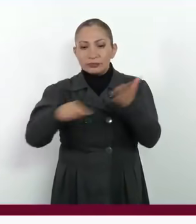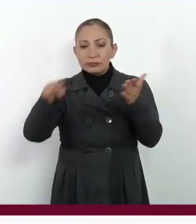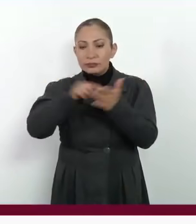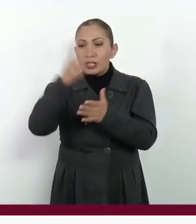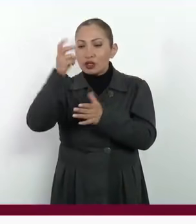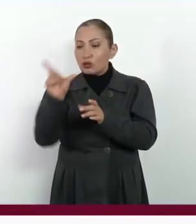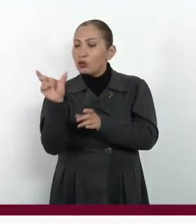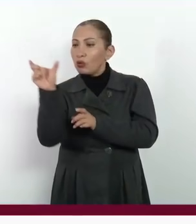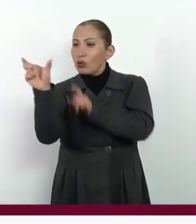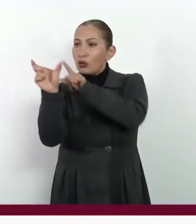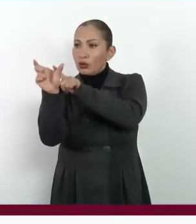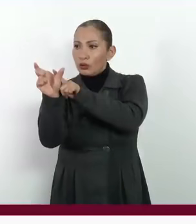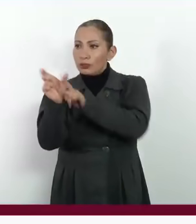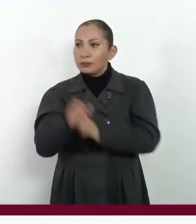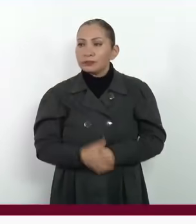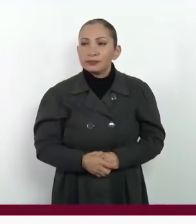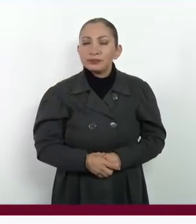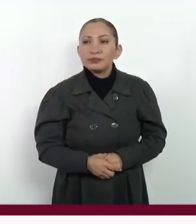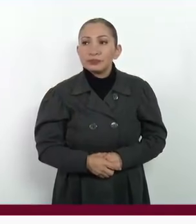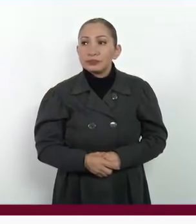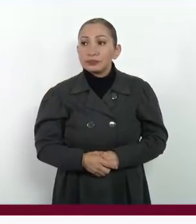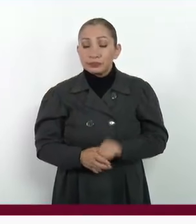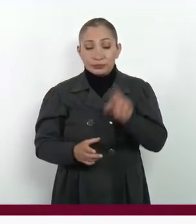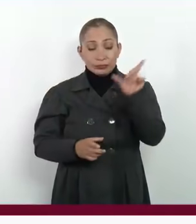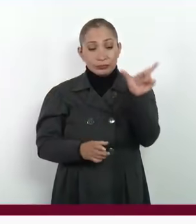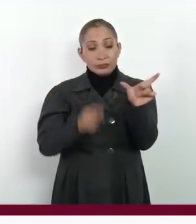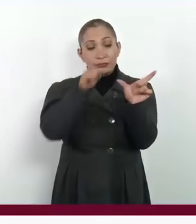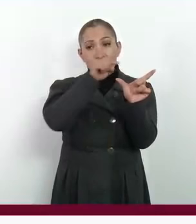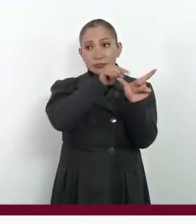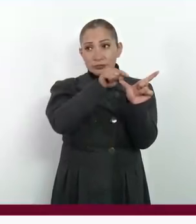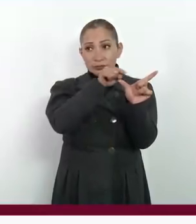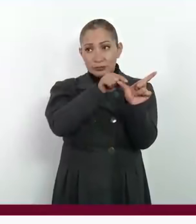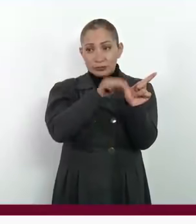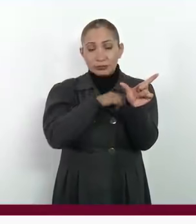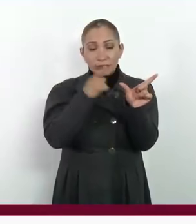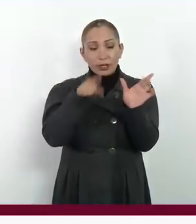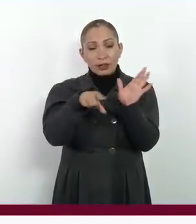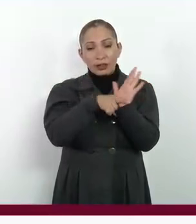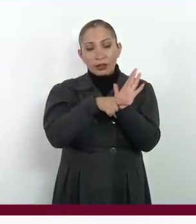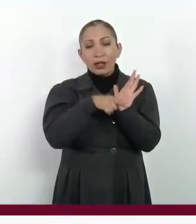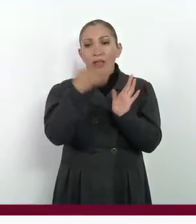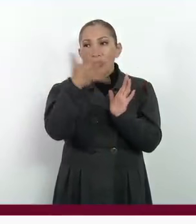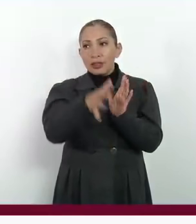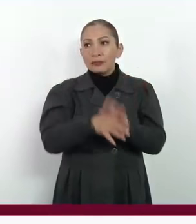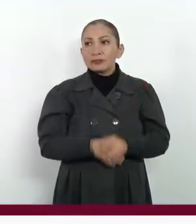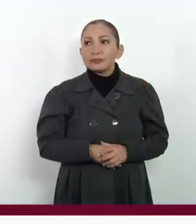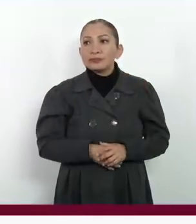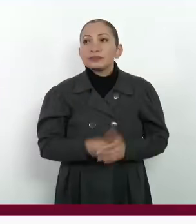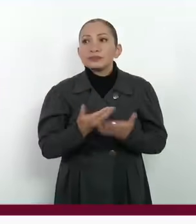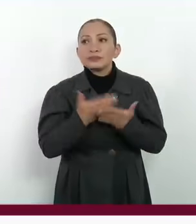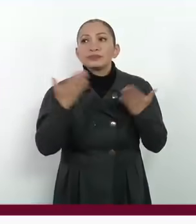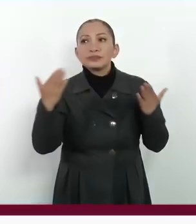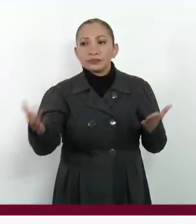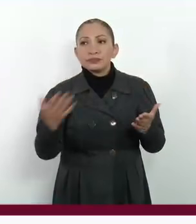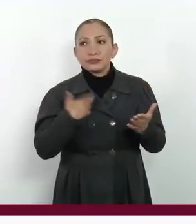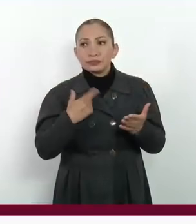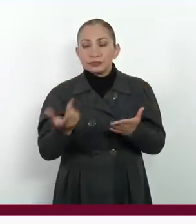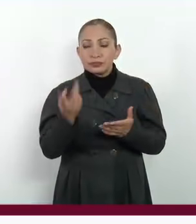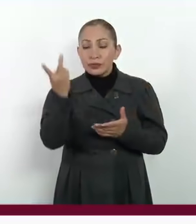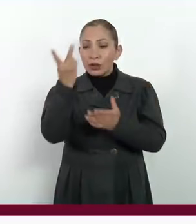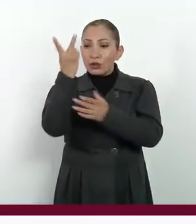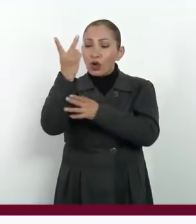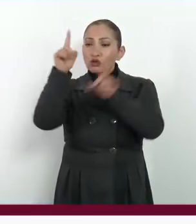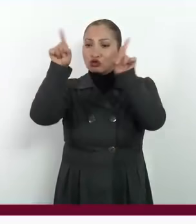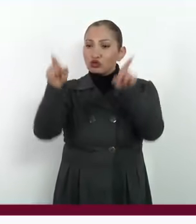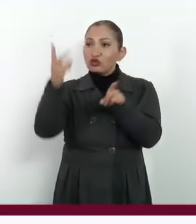elige cancelar al segundo término del lado izquierdo, y del lado derecho entonces estará restando a 10. Ahora se elevan